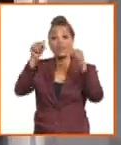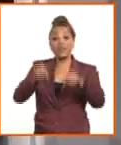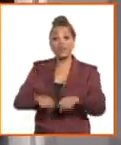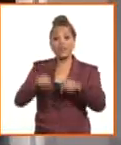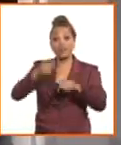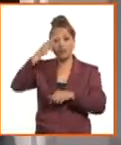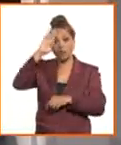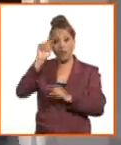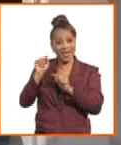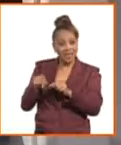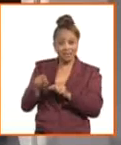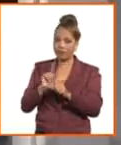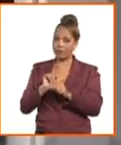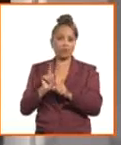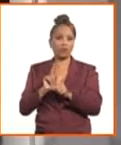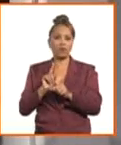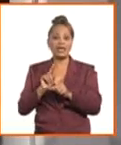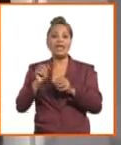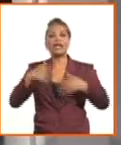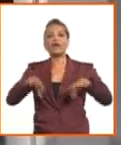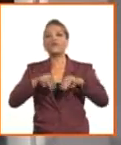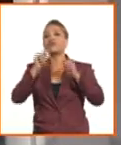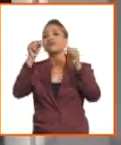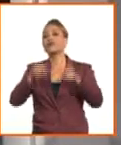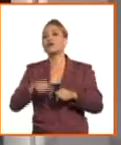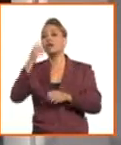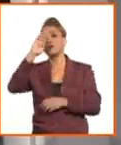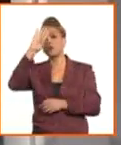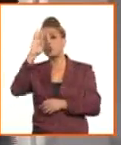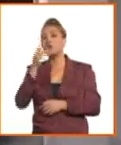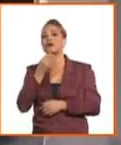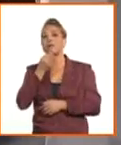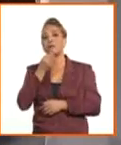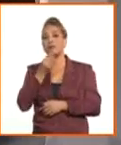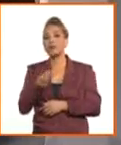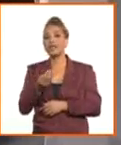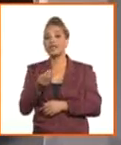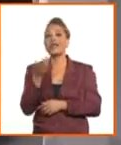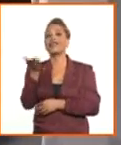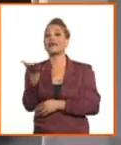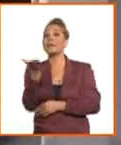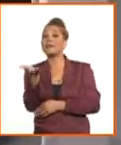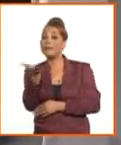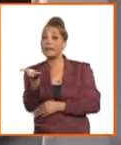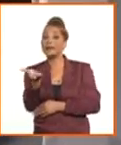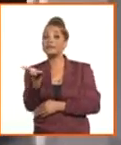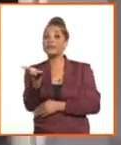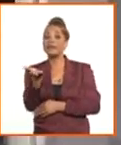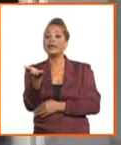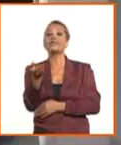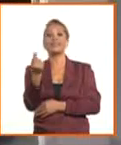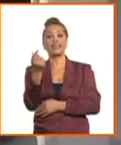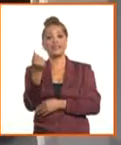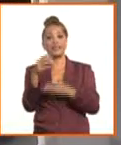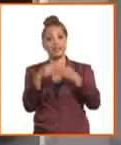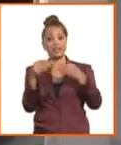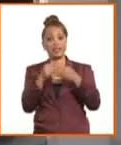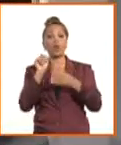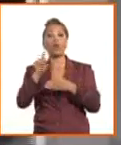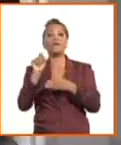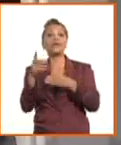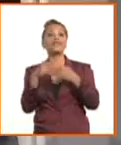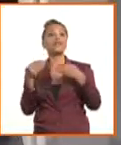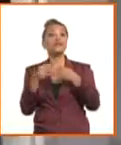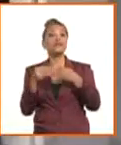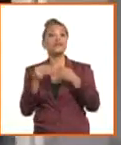esas. Que las condiciones de hoy es que muy probablemente la demanda de divisas, o sea, de comprar divisas,